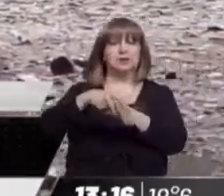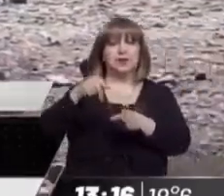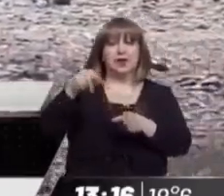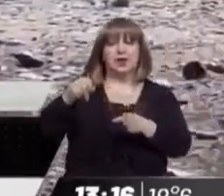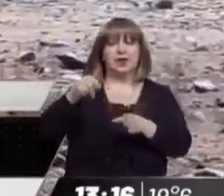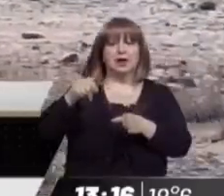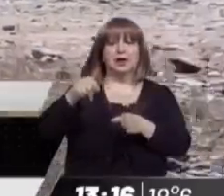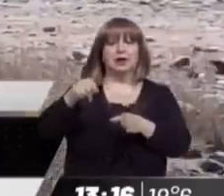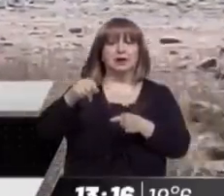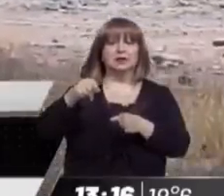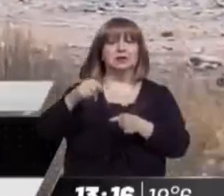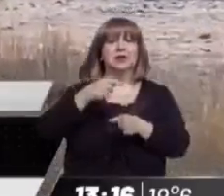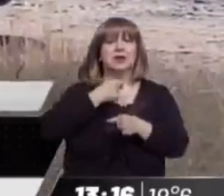cambiar a mí por una montura